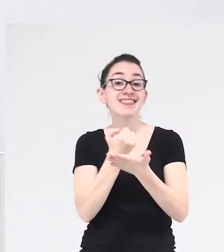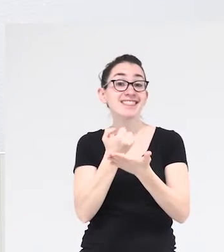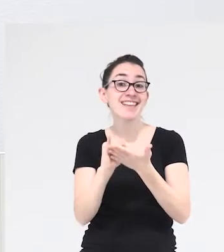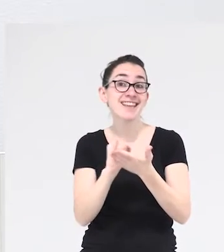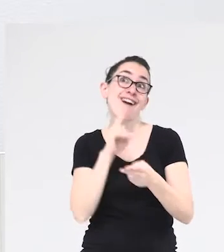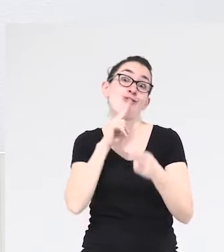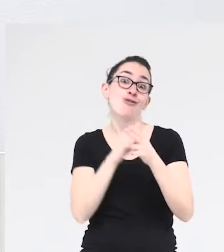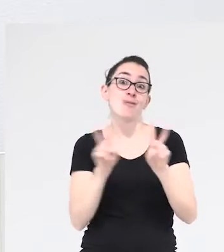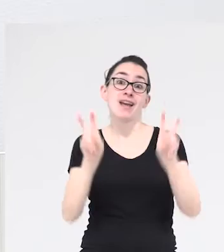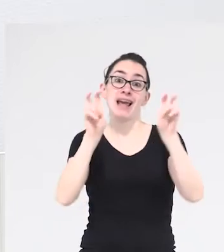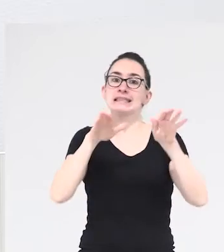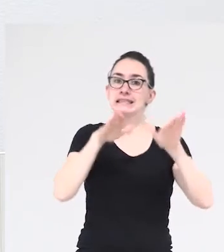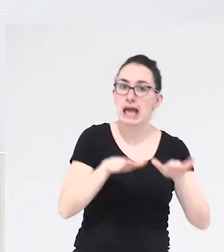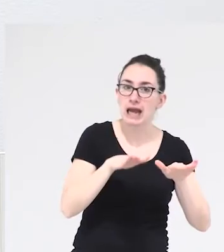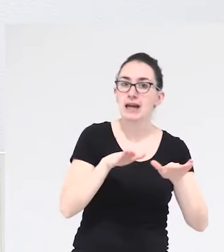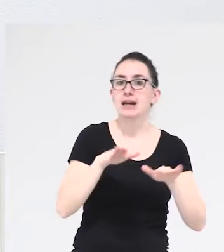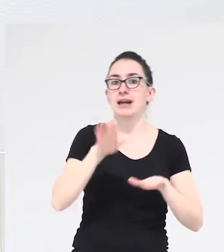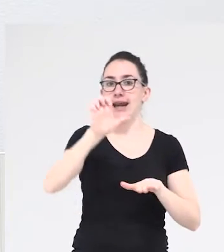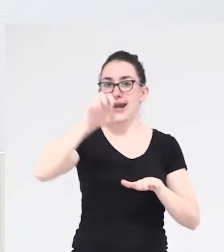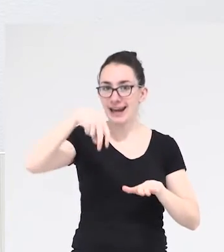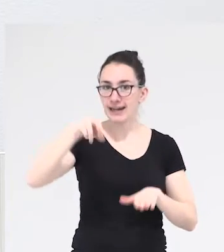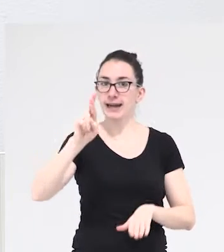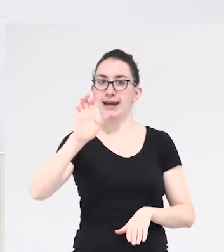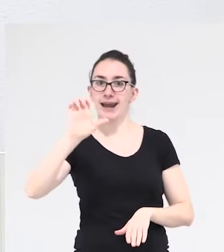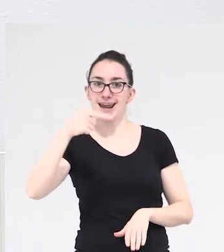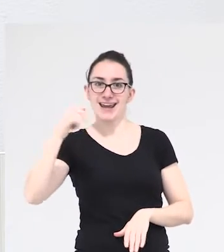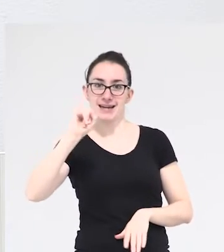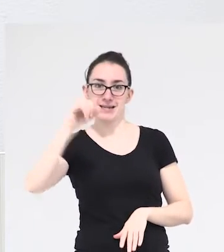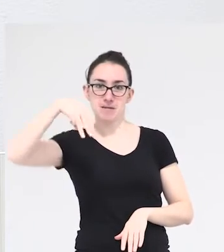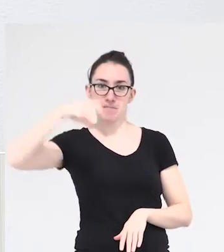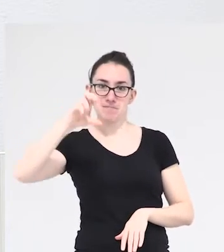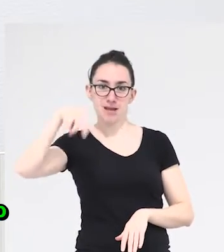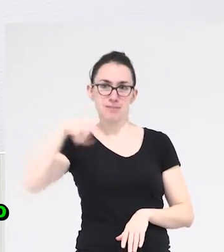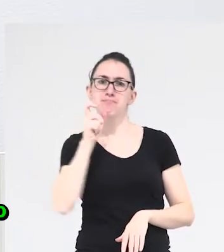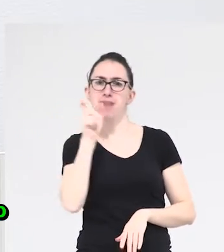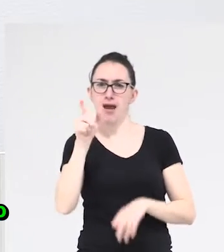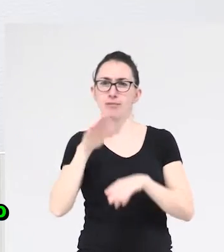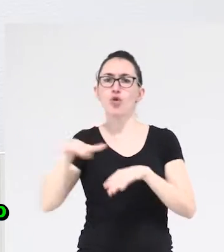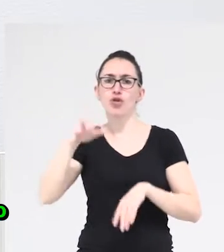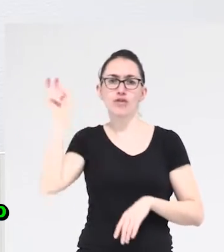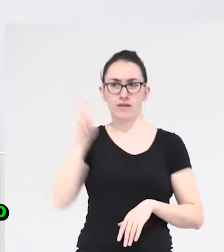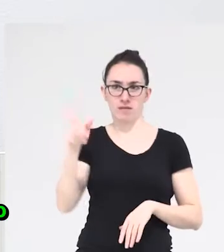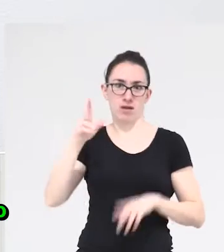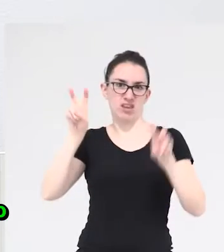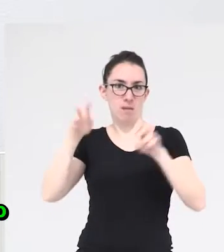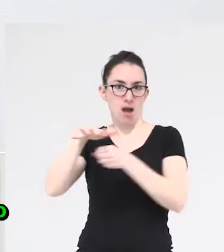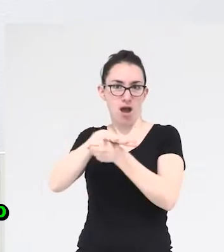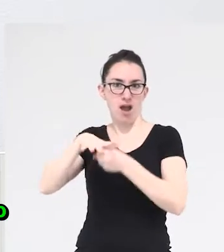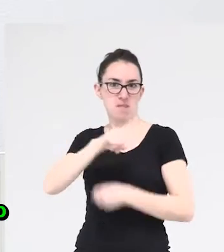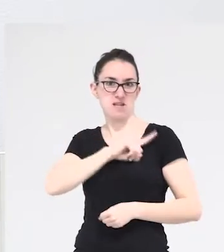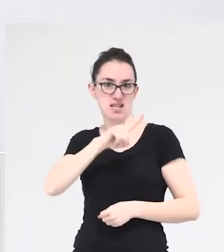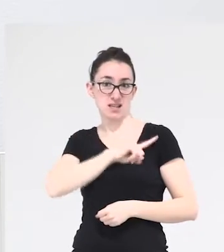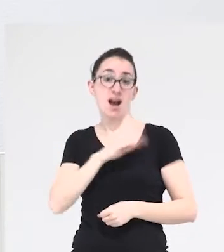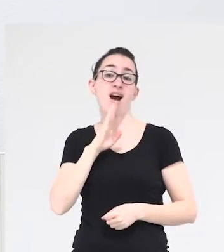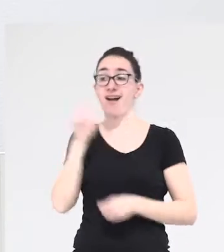estar a régimen, con lo cual vuelve a haber ahí otra metáfora militarizada prácticamente, o sea, el cuerpo, antes Maider nombraba el cuerpo como campo de